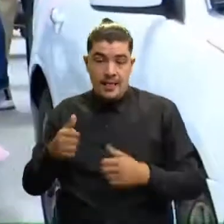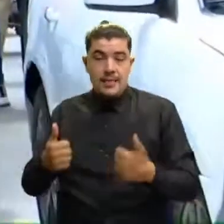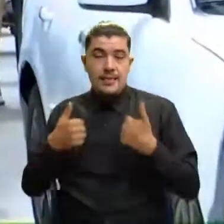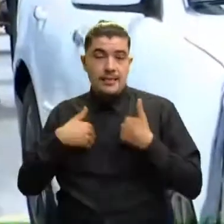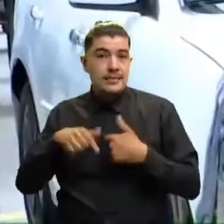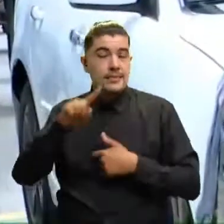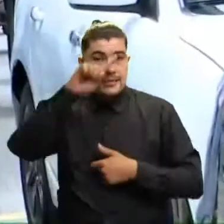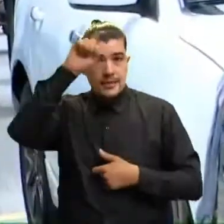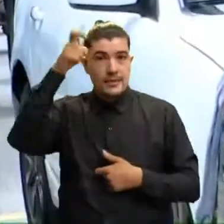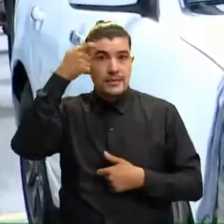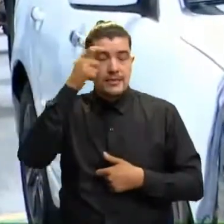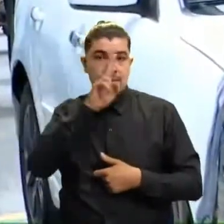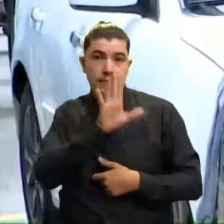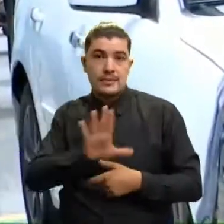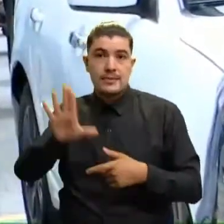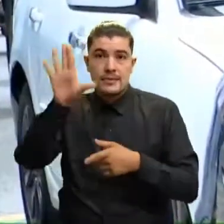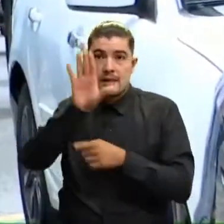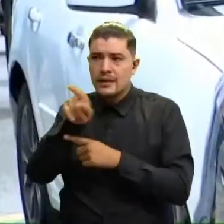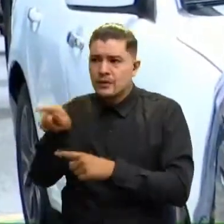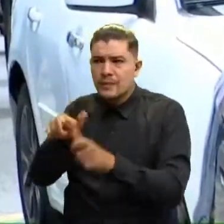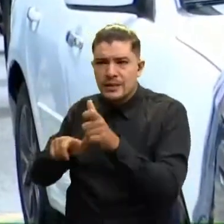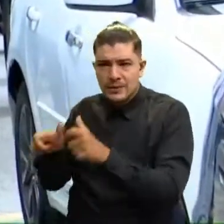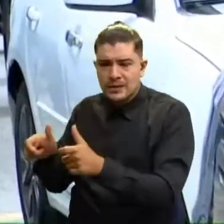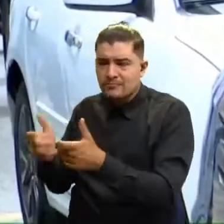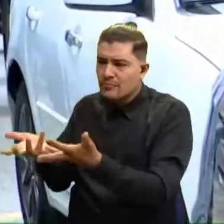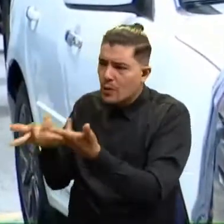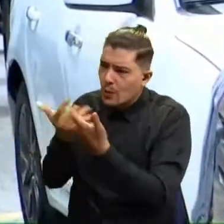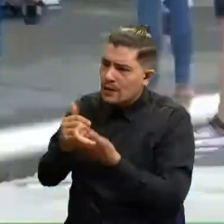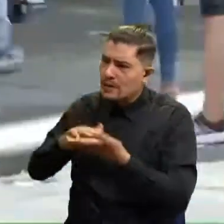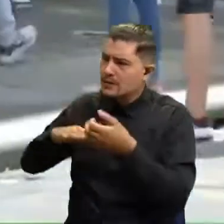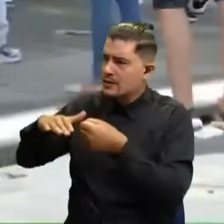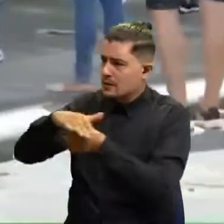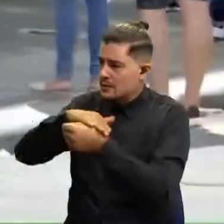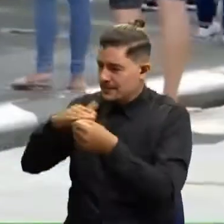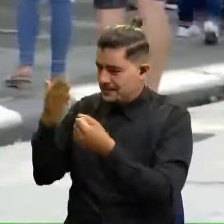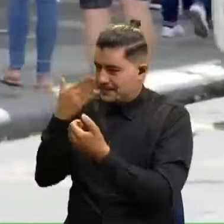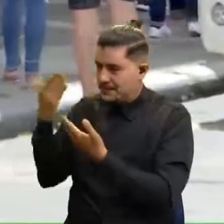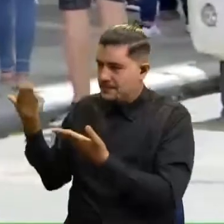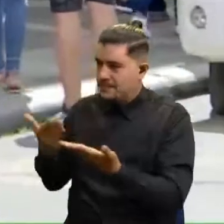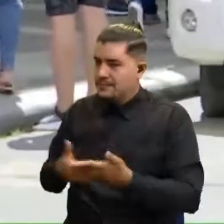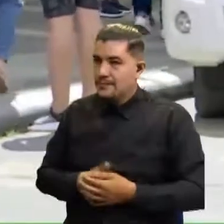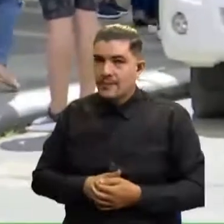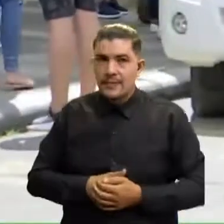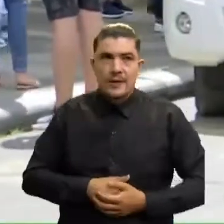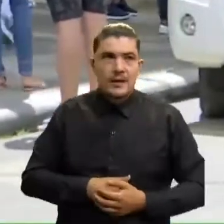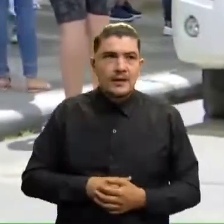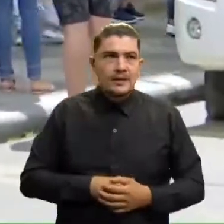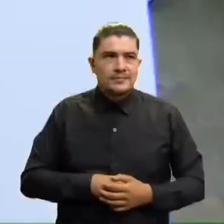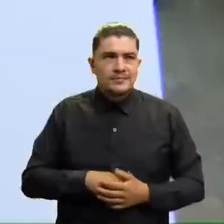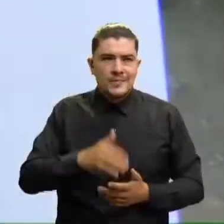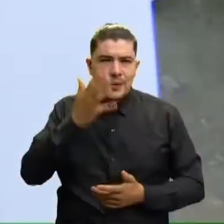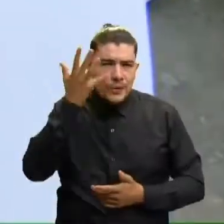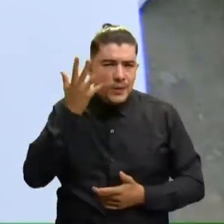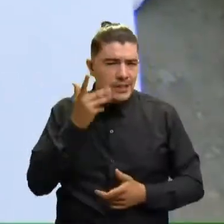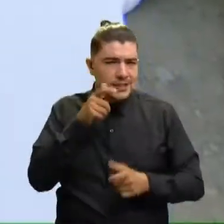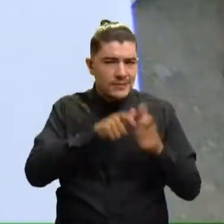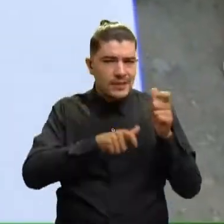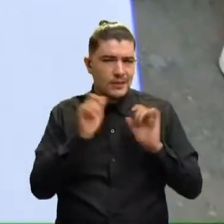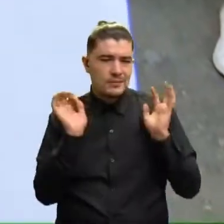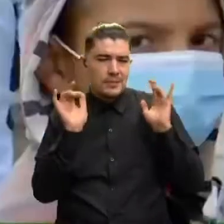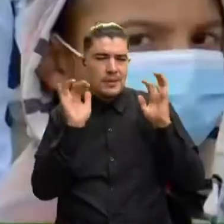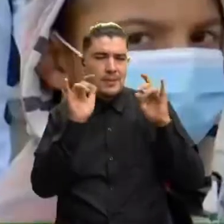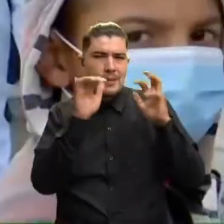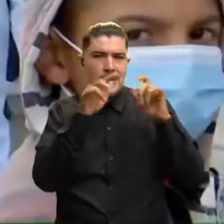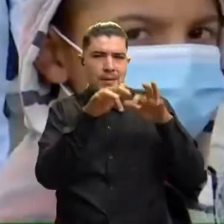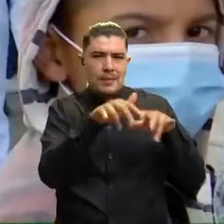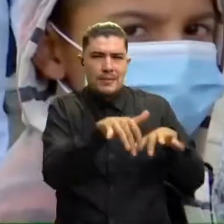gobierno. Pero hablamos con unos migrantes y ellos nos contaron de la situación que vienen presentando. Diariamente cientos de personas llegan a realizar el proceso sin